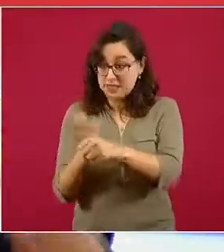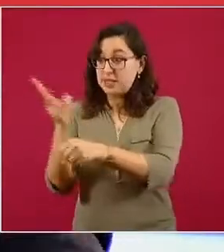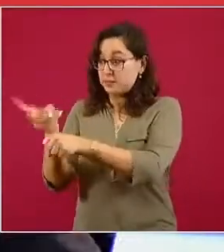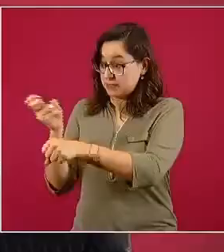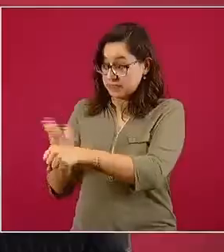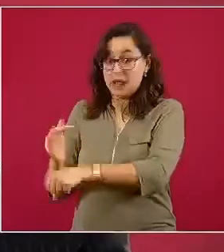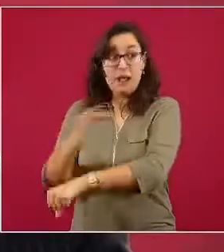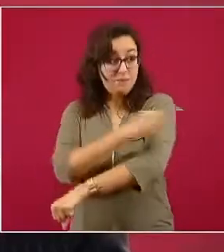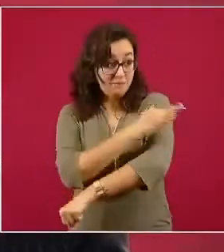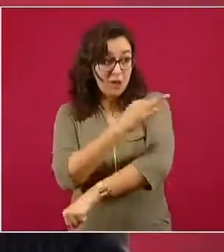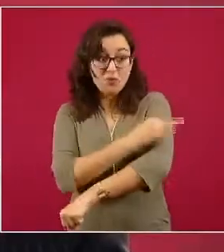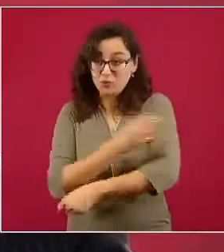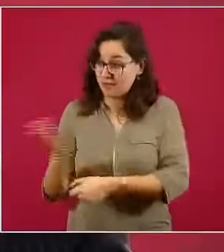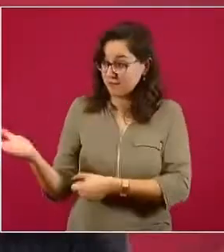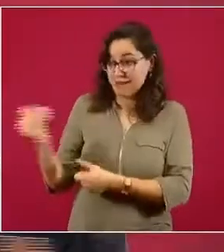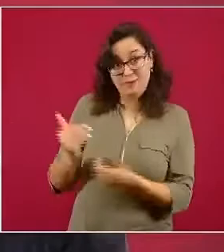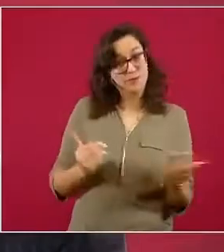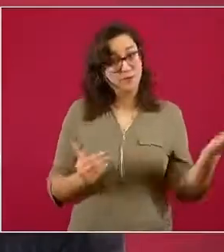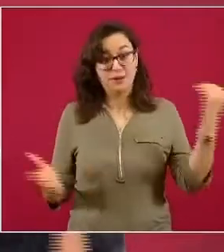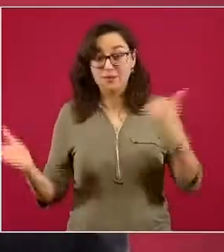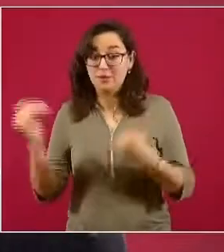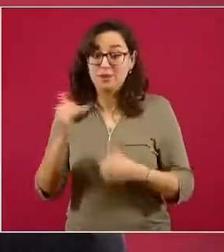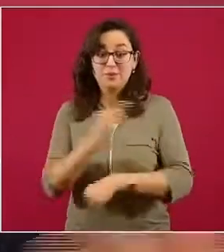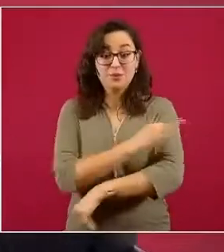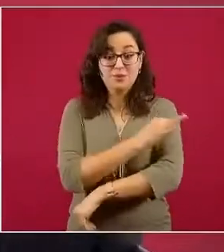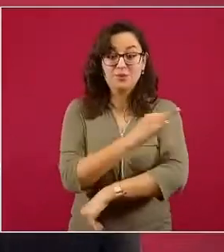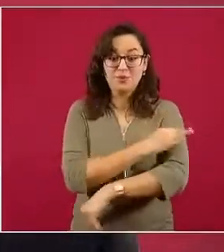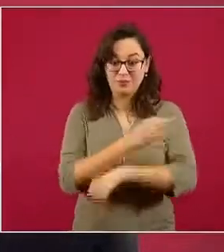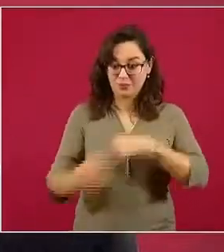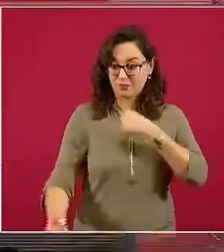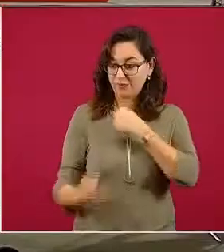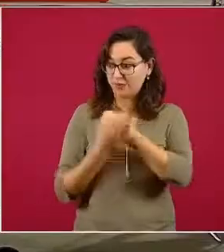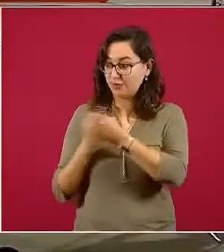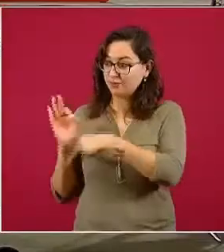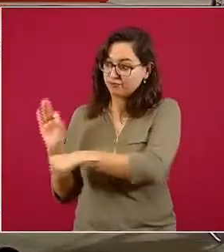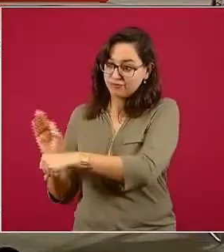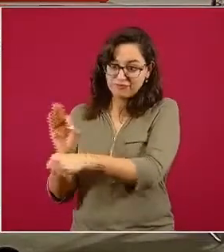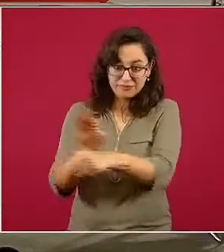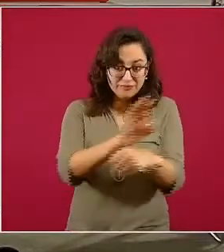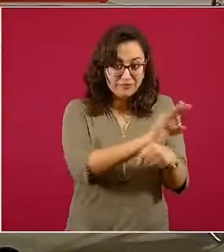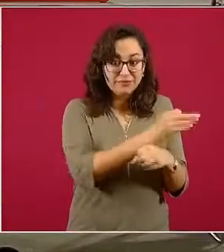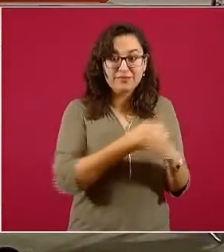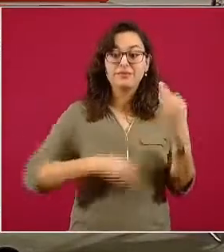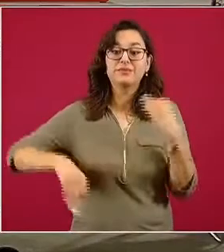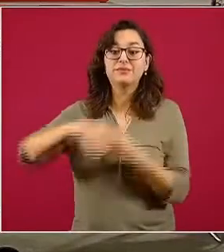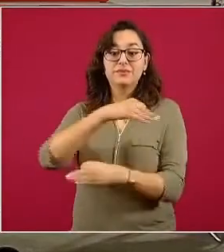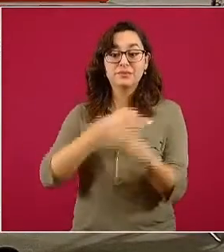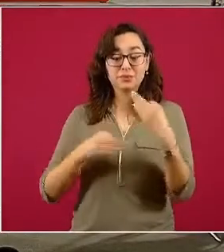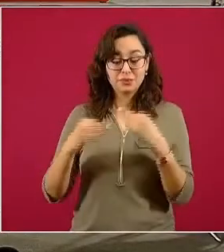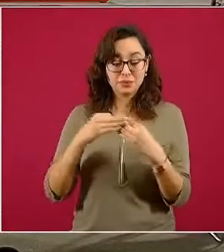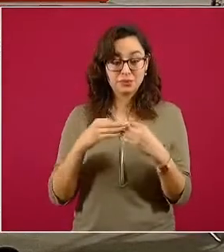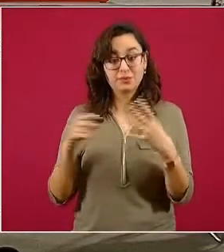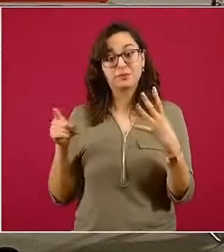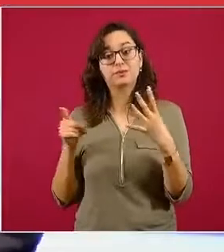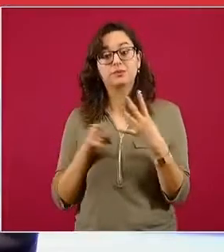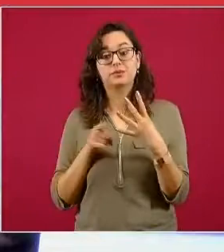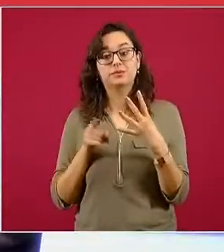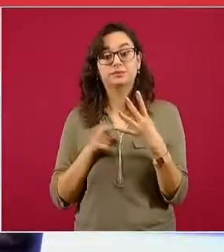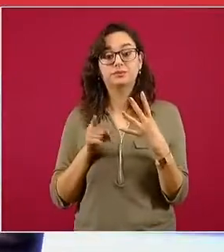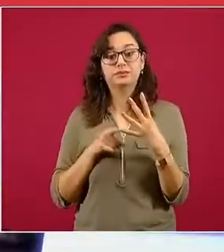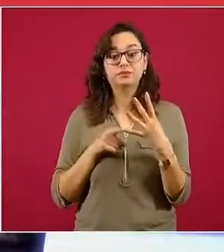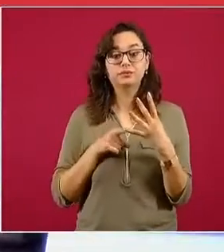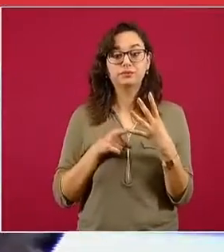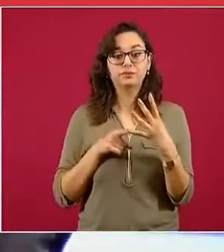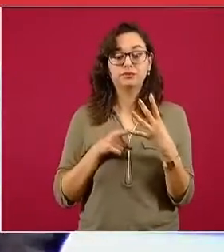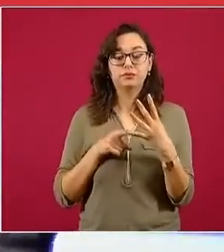vacuno, yo invito a vacunar, por lo tanto me protejo y nos protegemos todas y todos. Y el cuarto es mantener